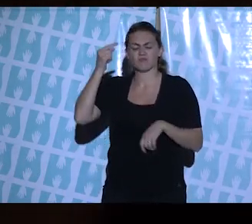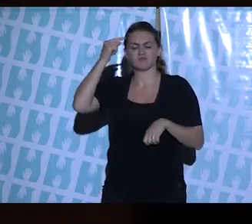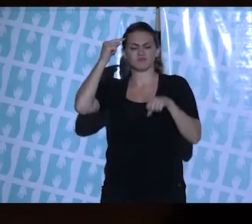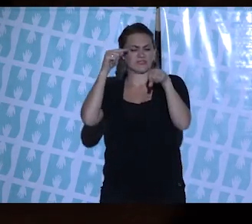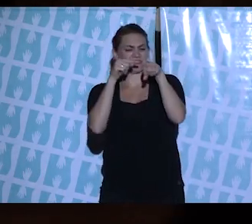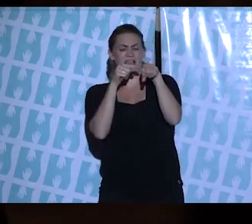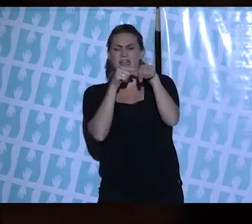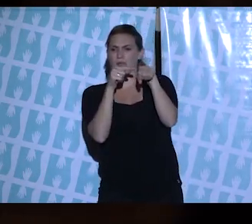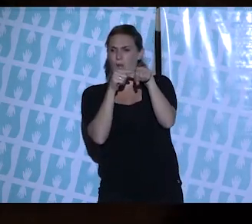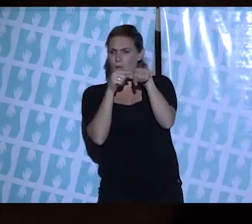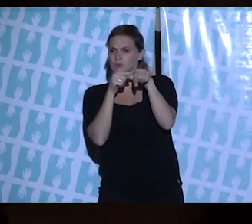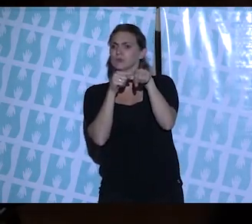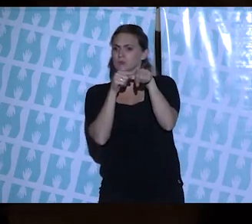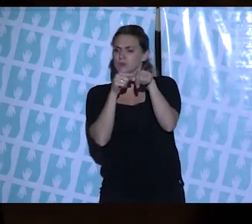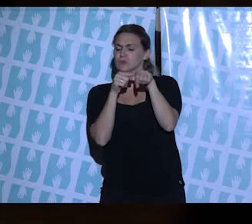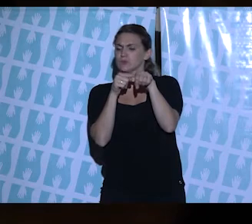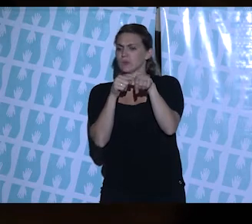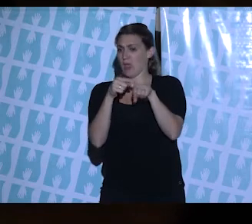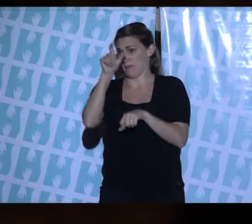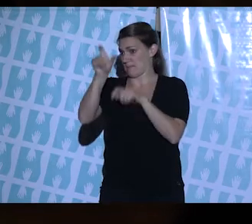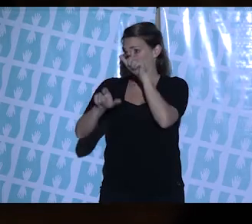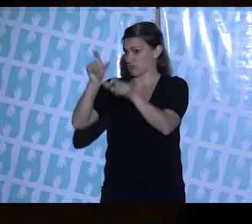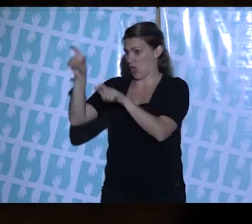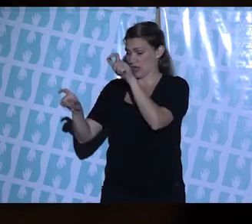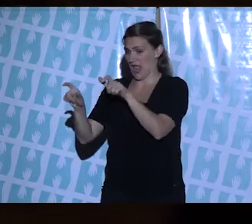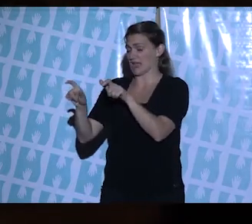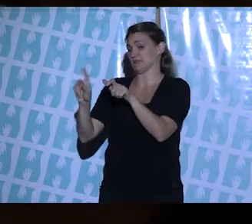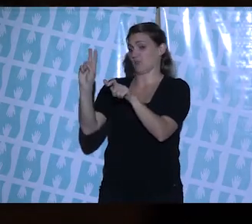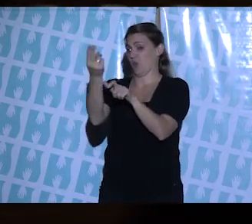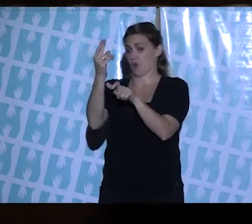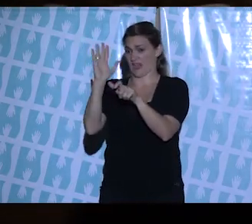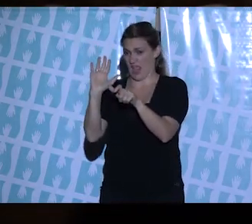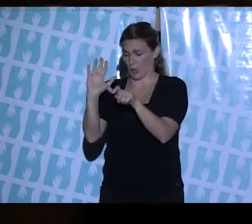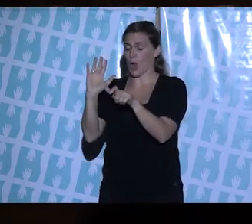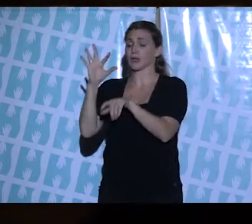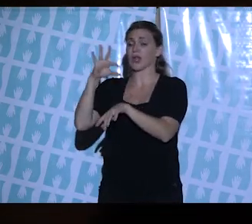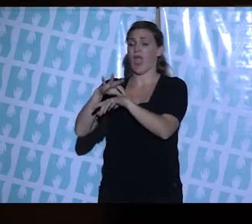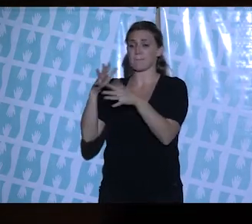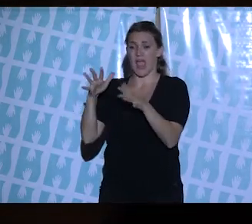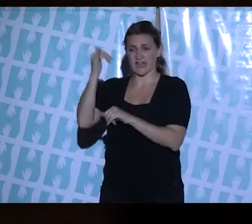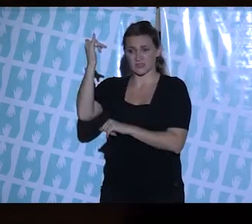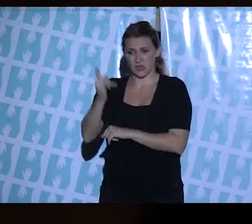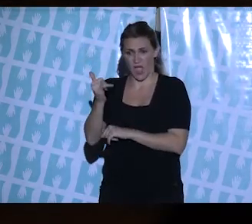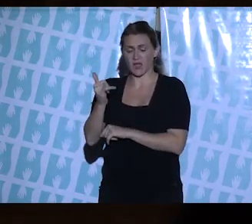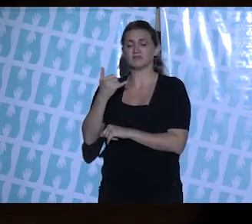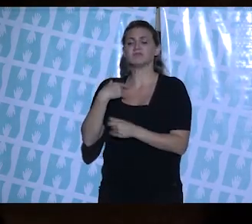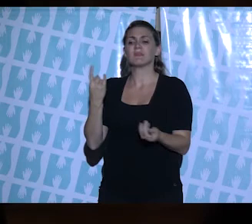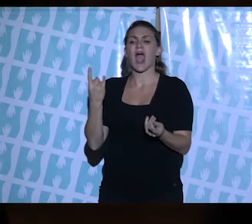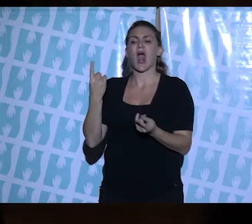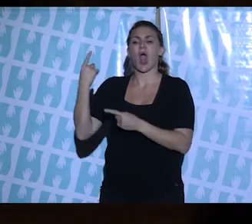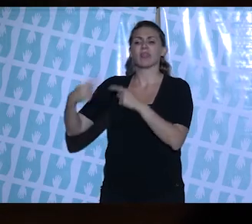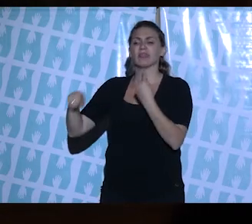vida habían padecido enfermedad de Parkinson y que habían fallecido en distintas etapas evolutivas